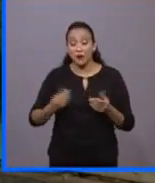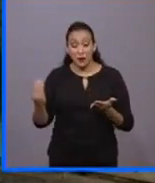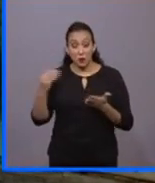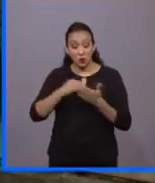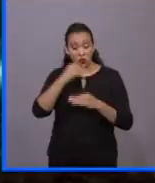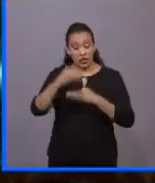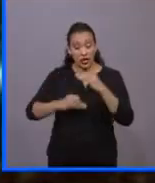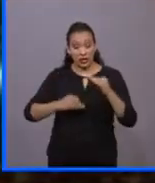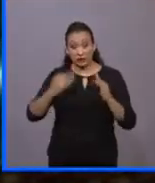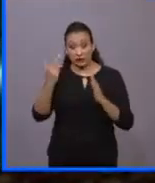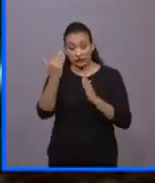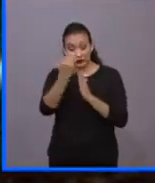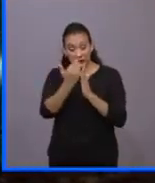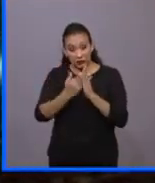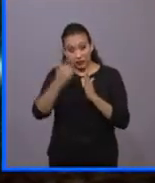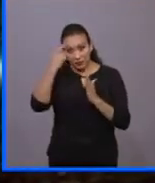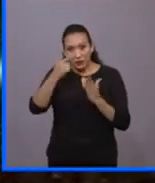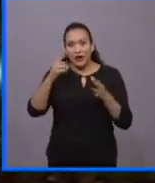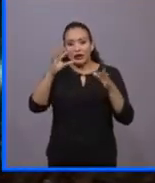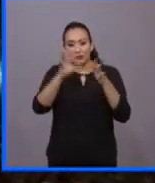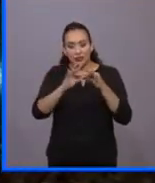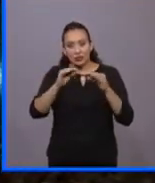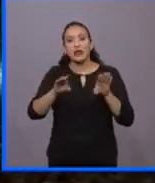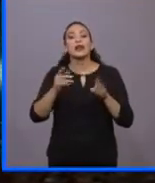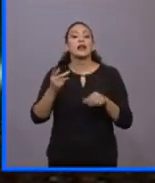características con las que debe de contar el dictamen y el